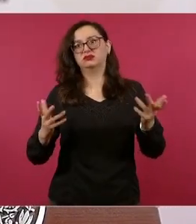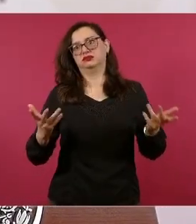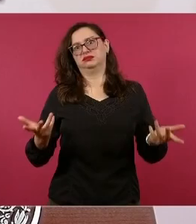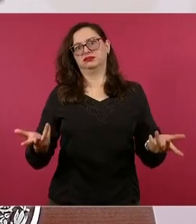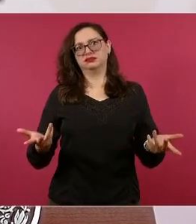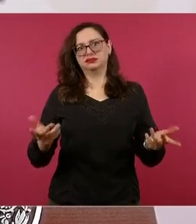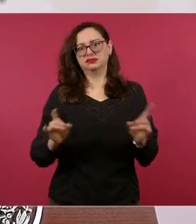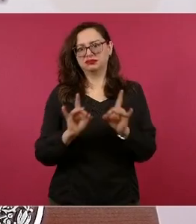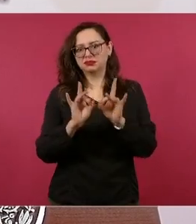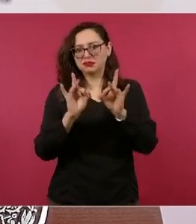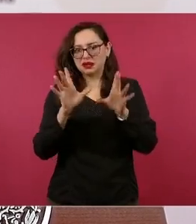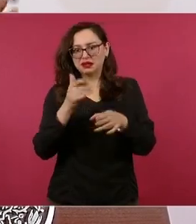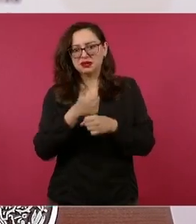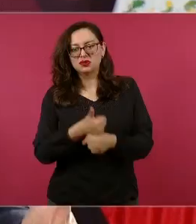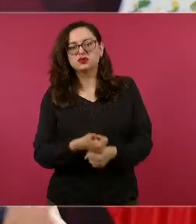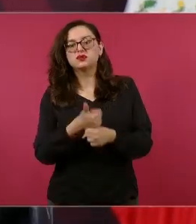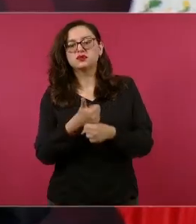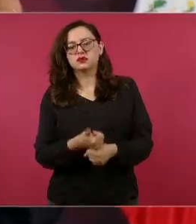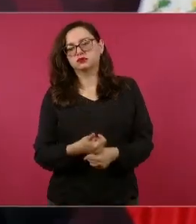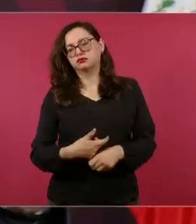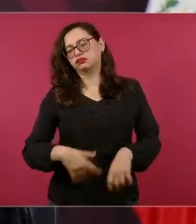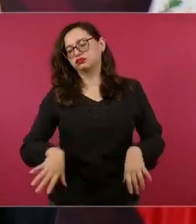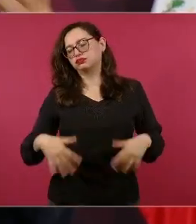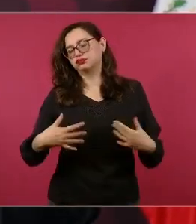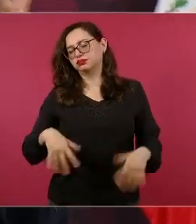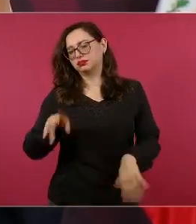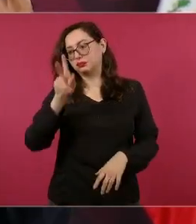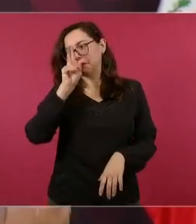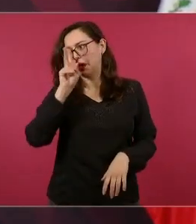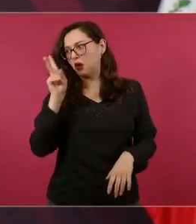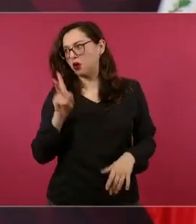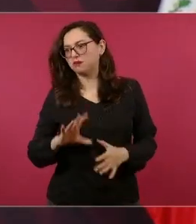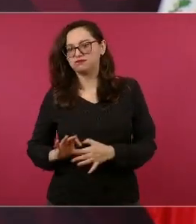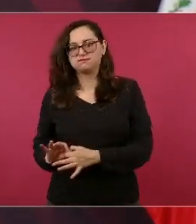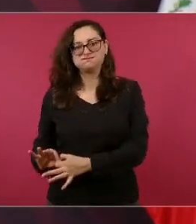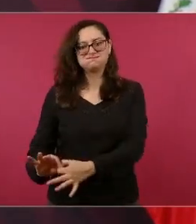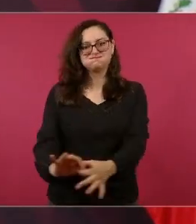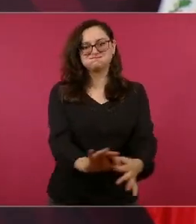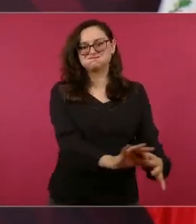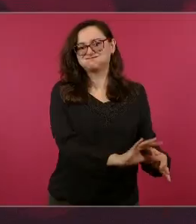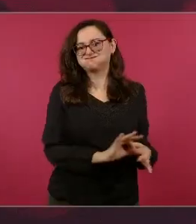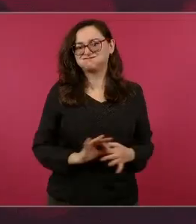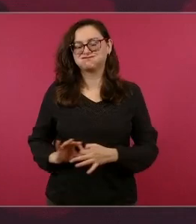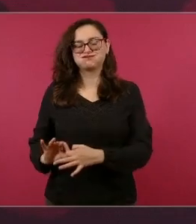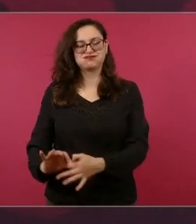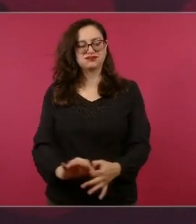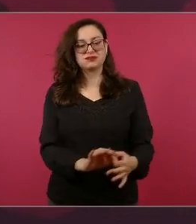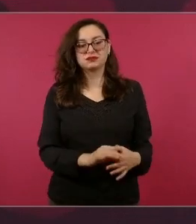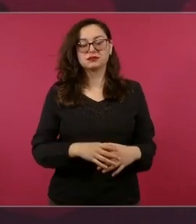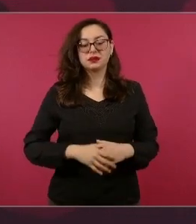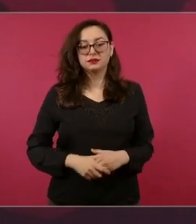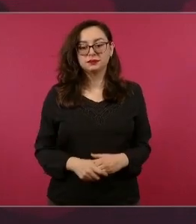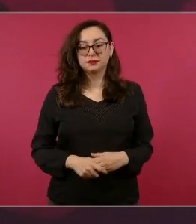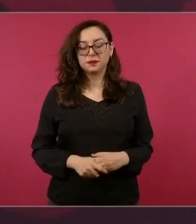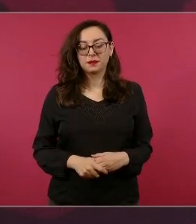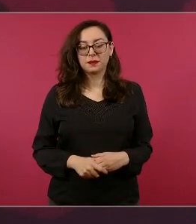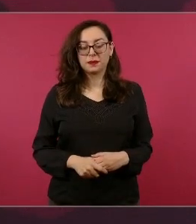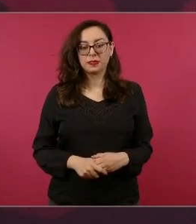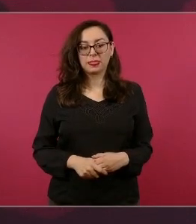Hubo tiempos en que llegaban antes los vecinos, la